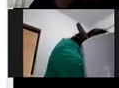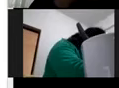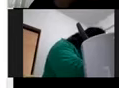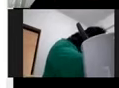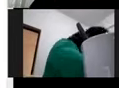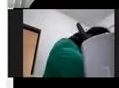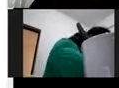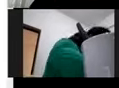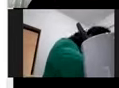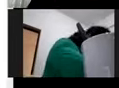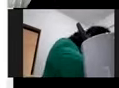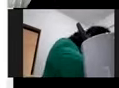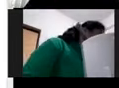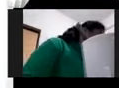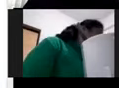es cierto?